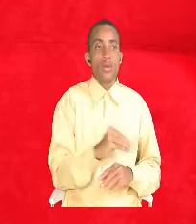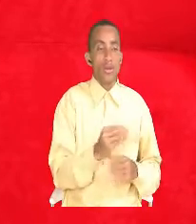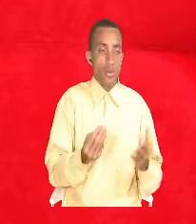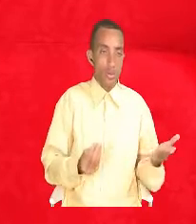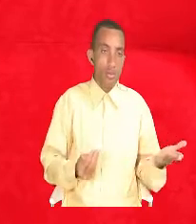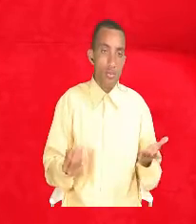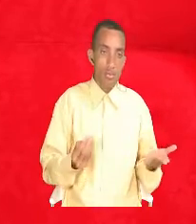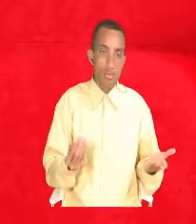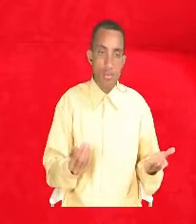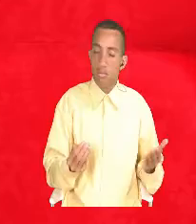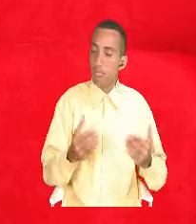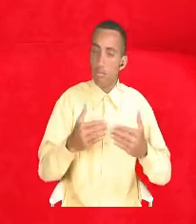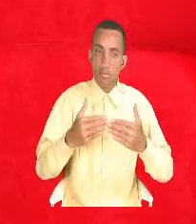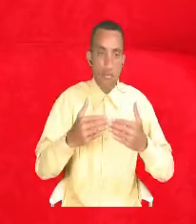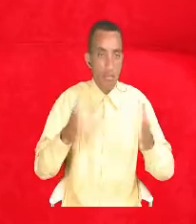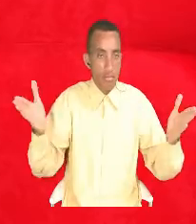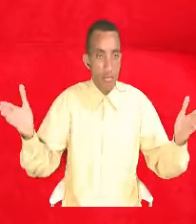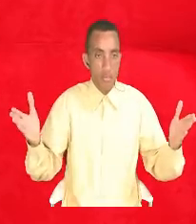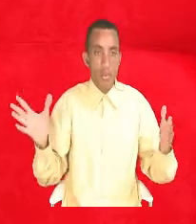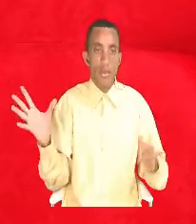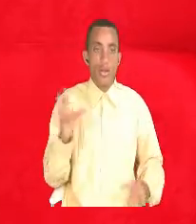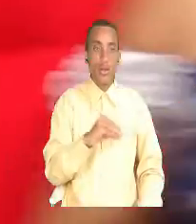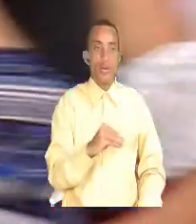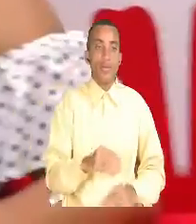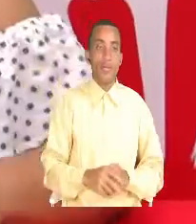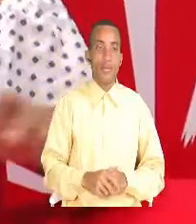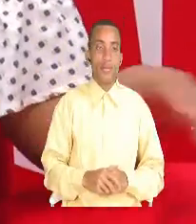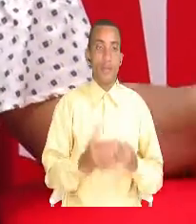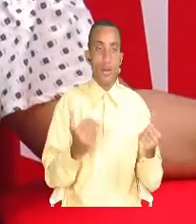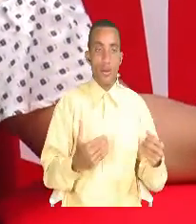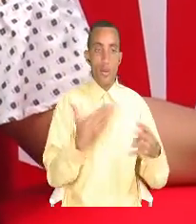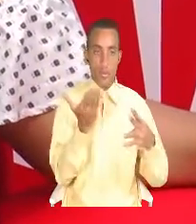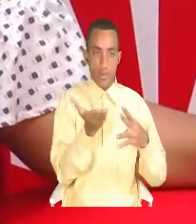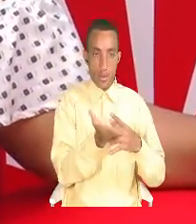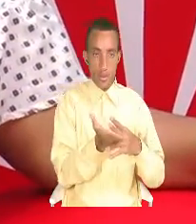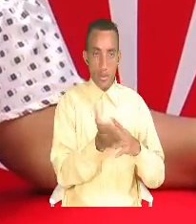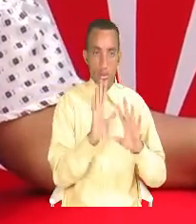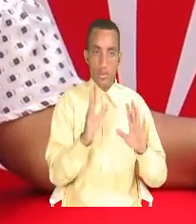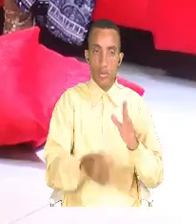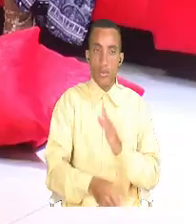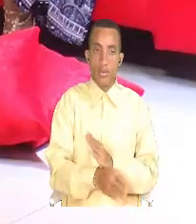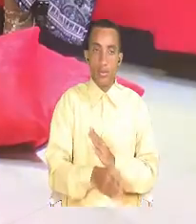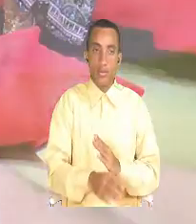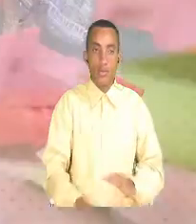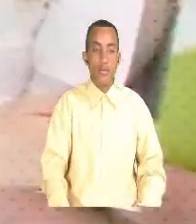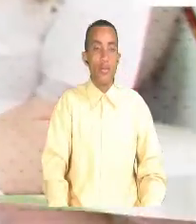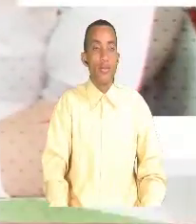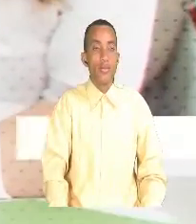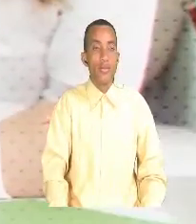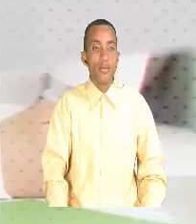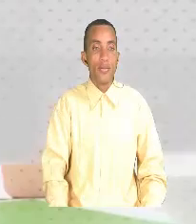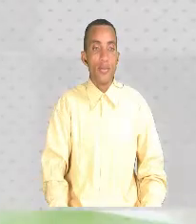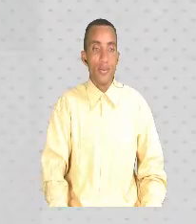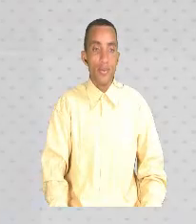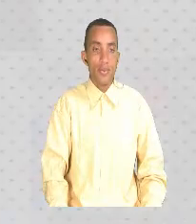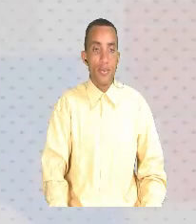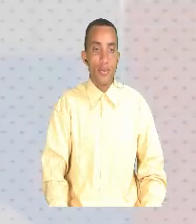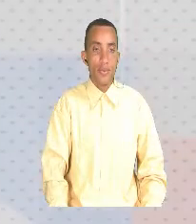están abiertos a todo el pueblo barranqueño. Bueno, momento de la pausa y ya regresamos aquí en casa.